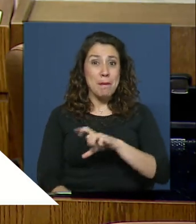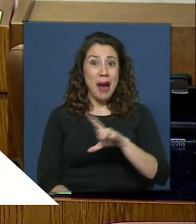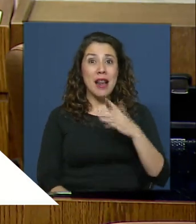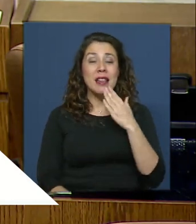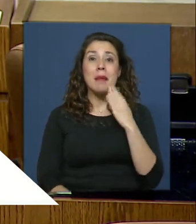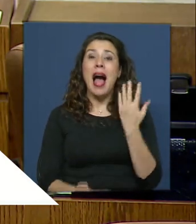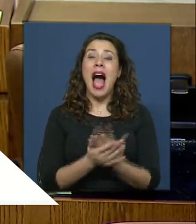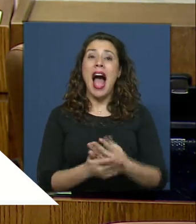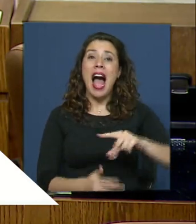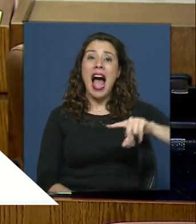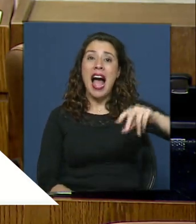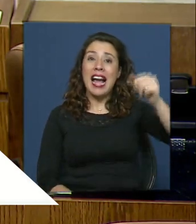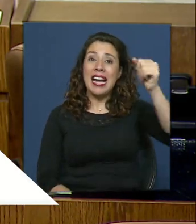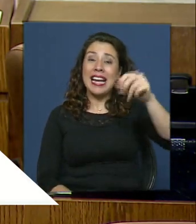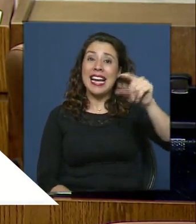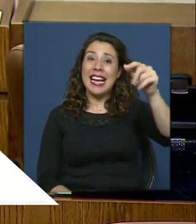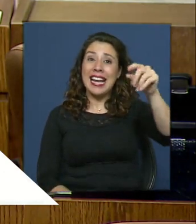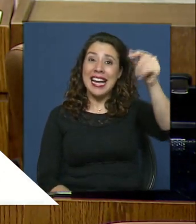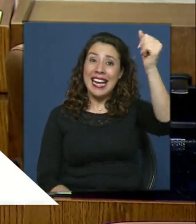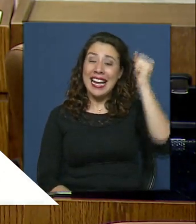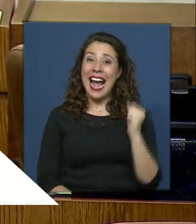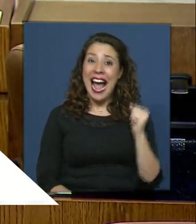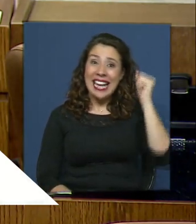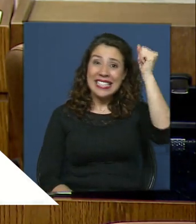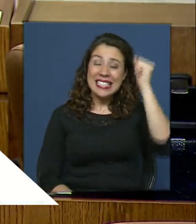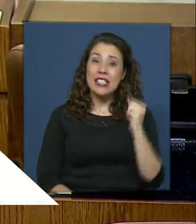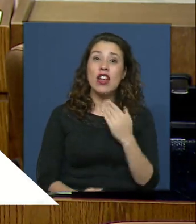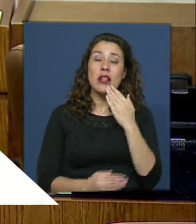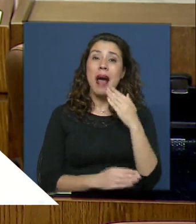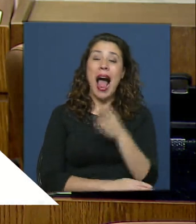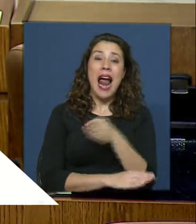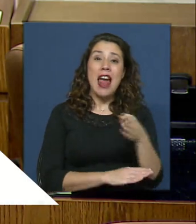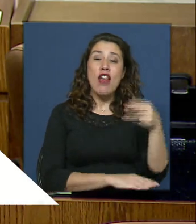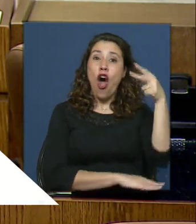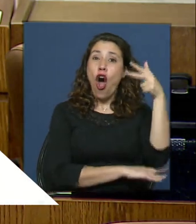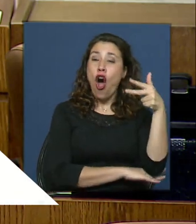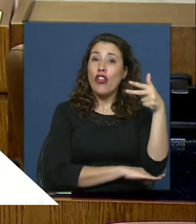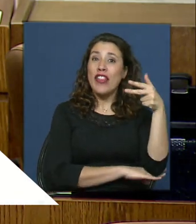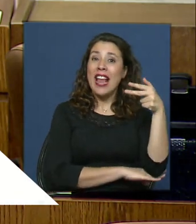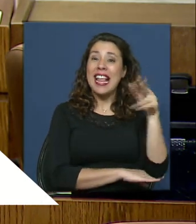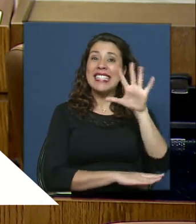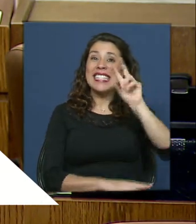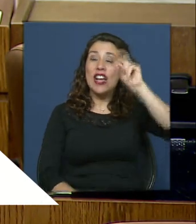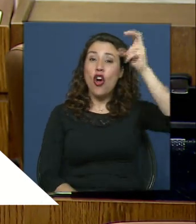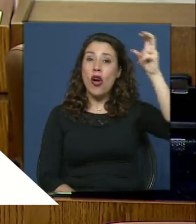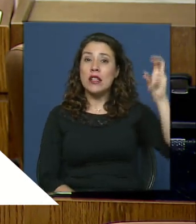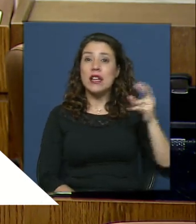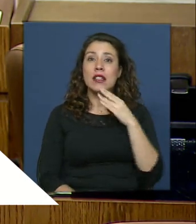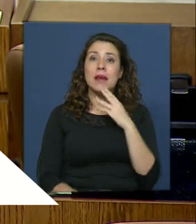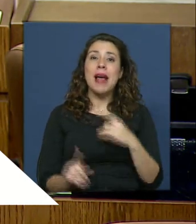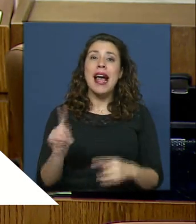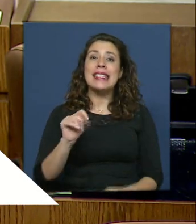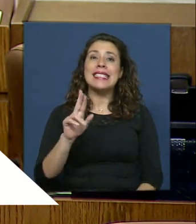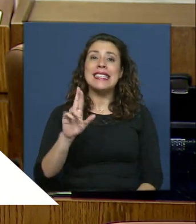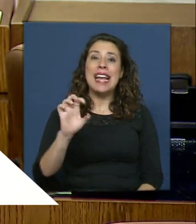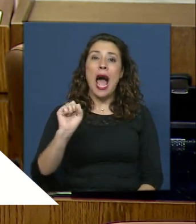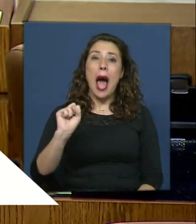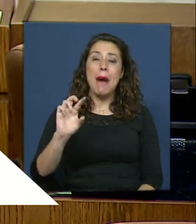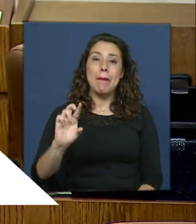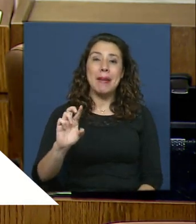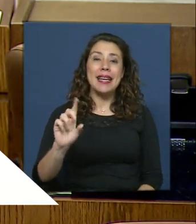construyó el casino, que ya abrió sus puertas hace poco, y un hotel 5 estrellas, y un poquito más allá está frente al mall el strip center que se está